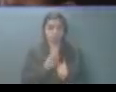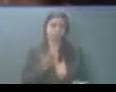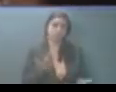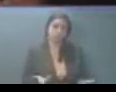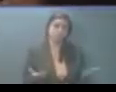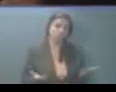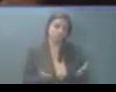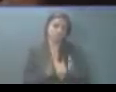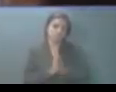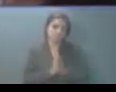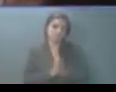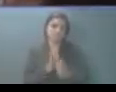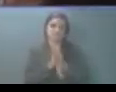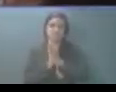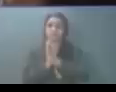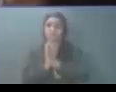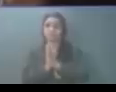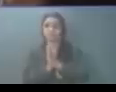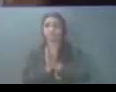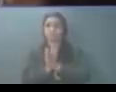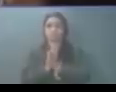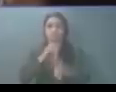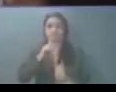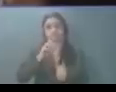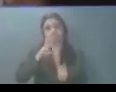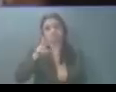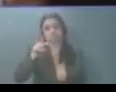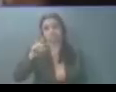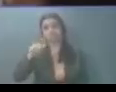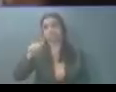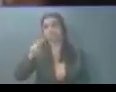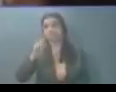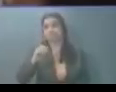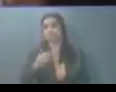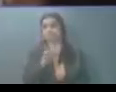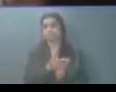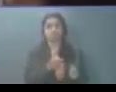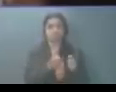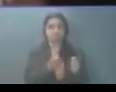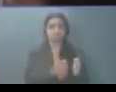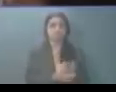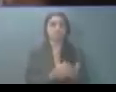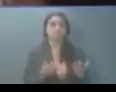Entonces, pido, doctor Baquerano, diputado Baquerano, le pido que